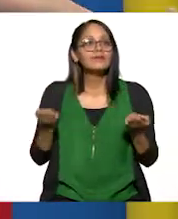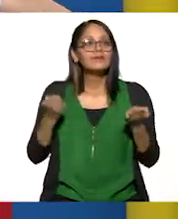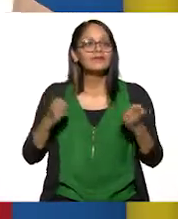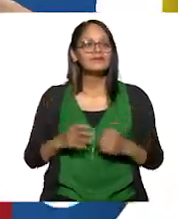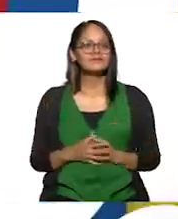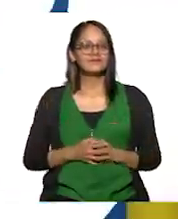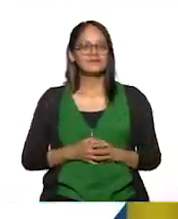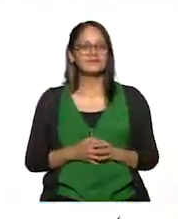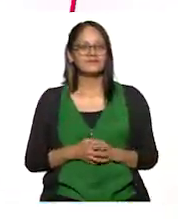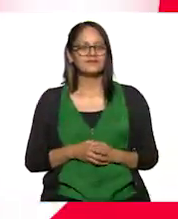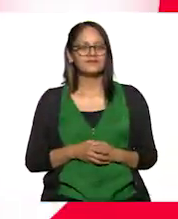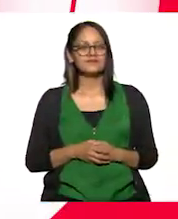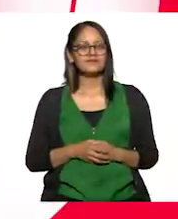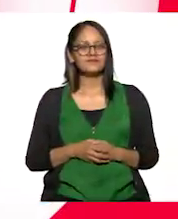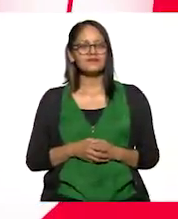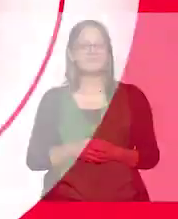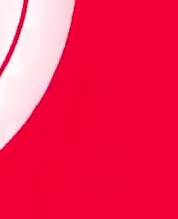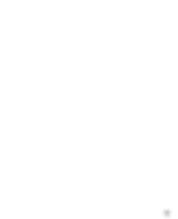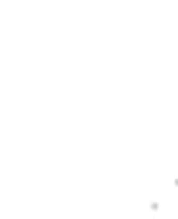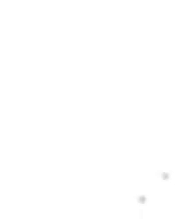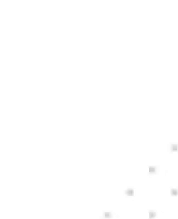movernos un poco.